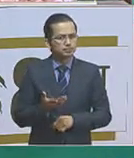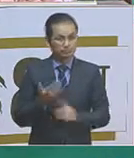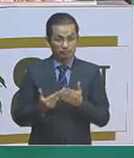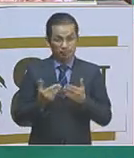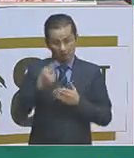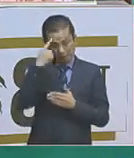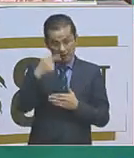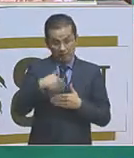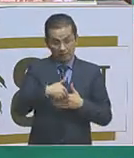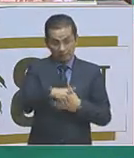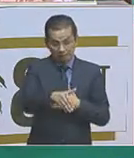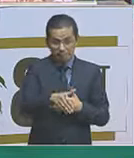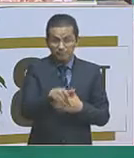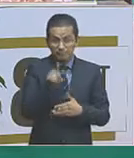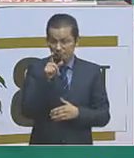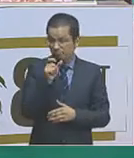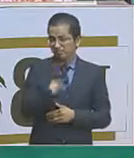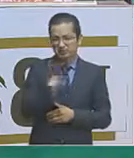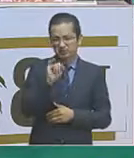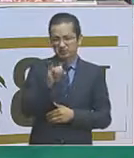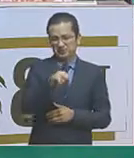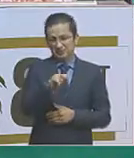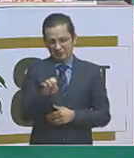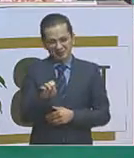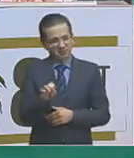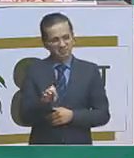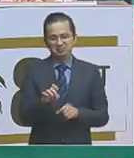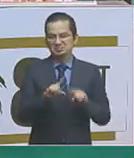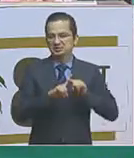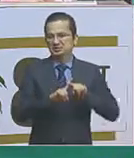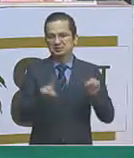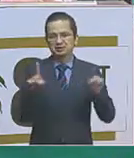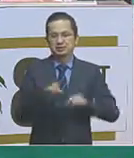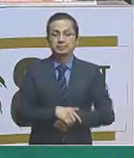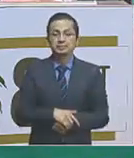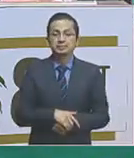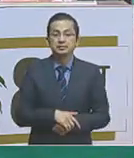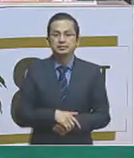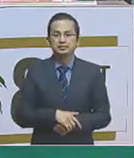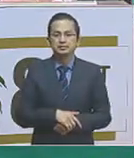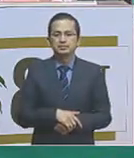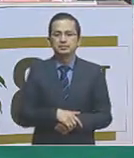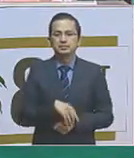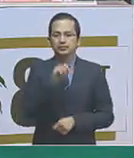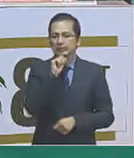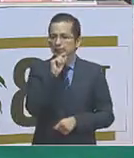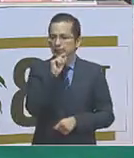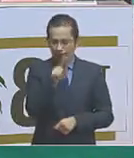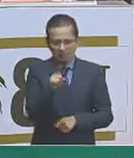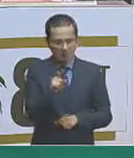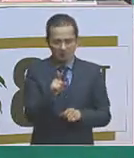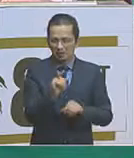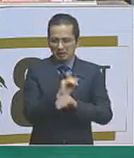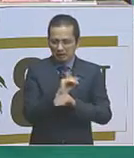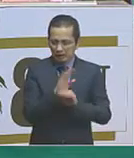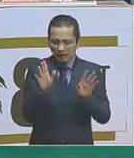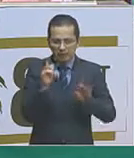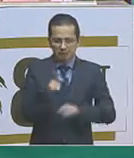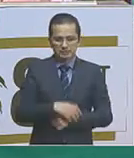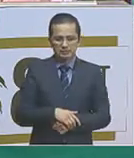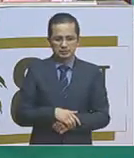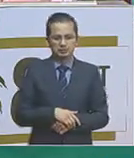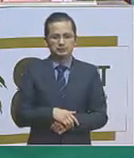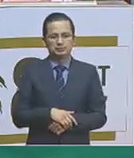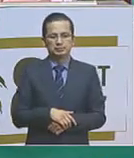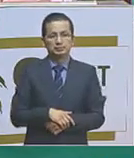colegas y amigos del instituto nacional electoral y por supuesto por supuesto el nivel de confort